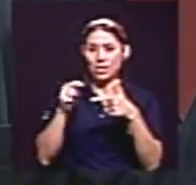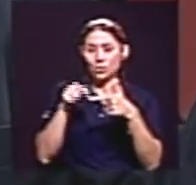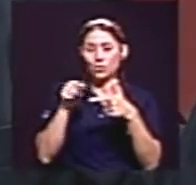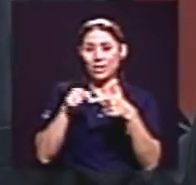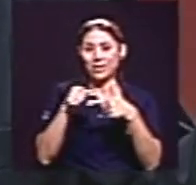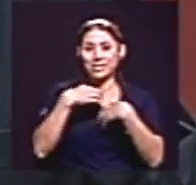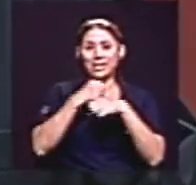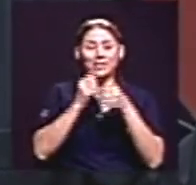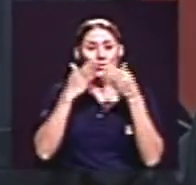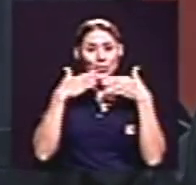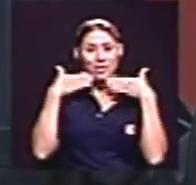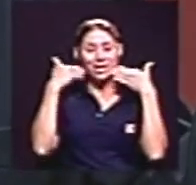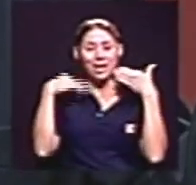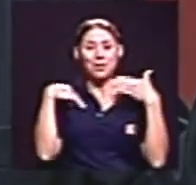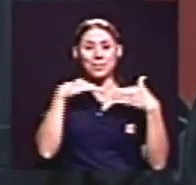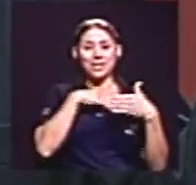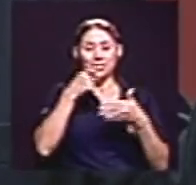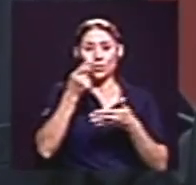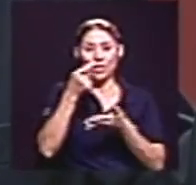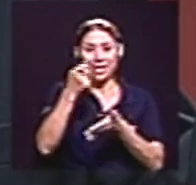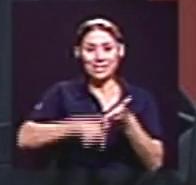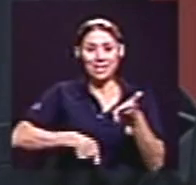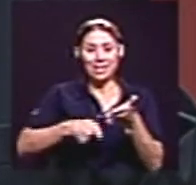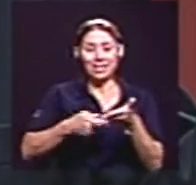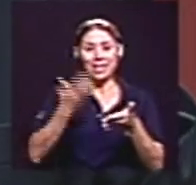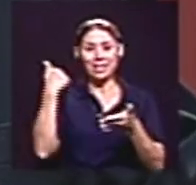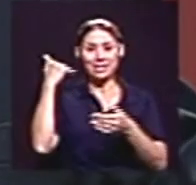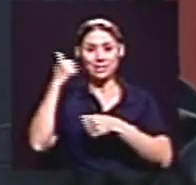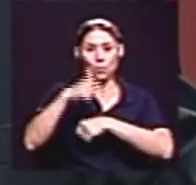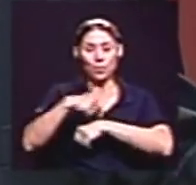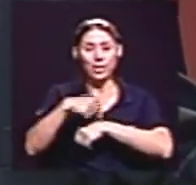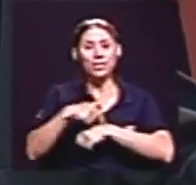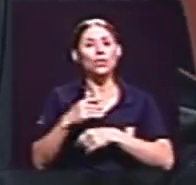sonreír al ministro de Hacienda de ese momento